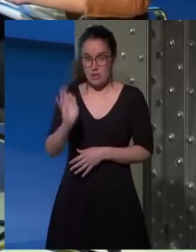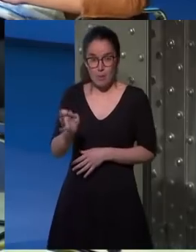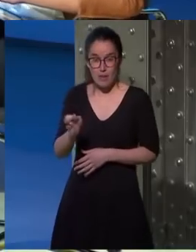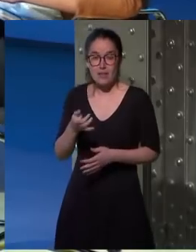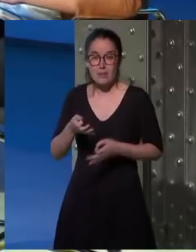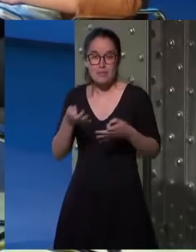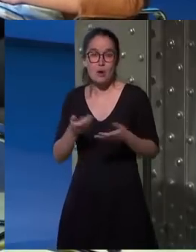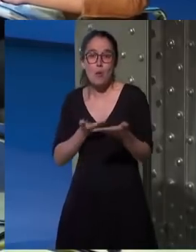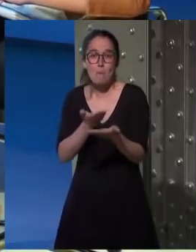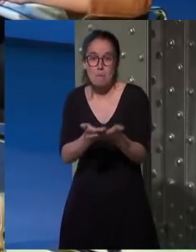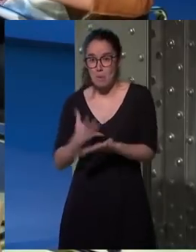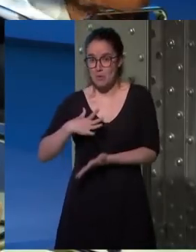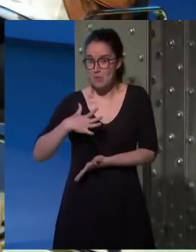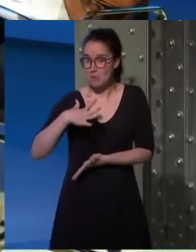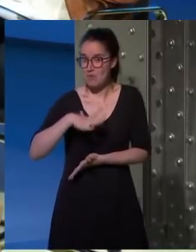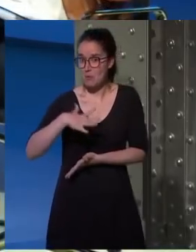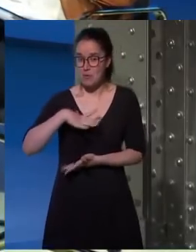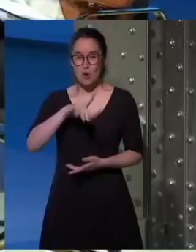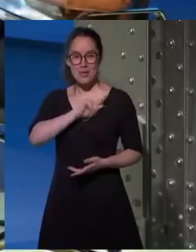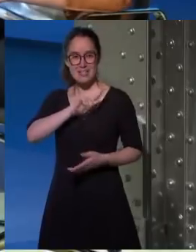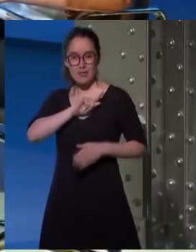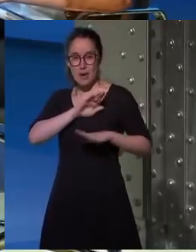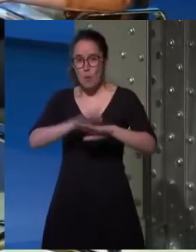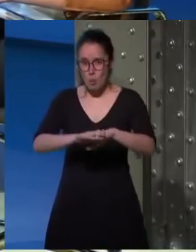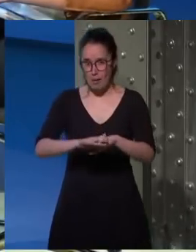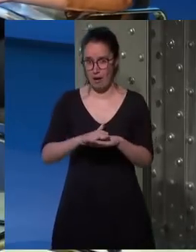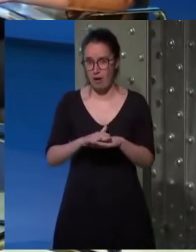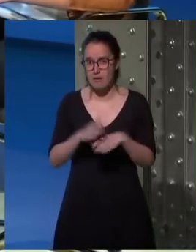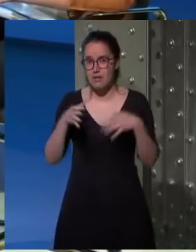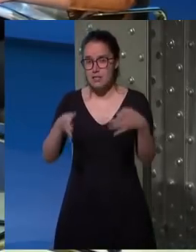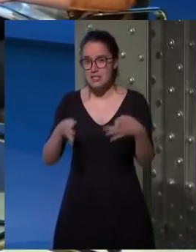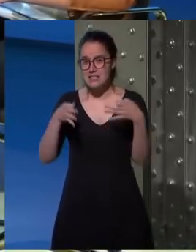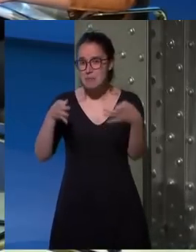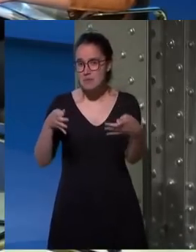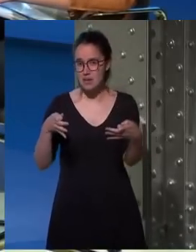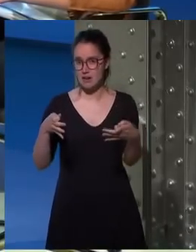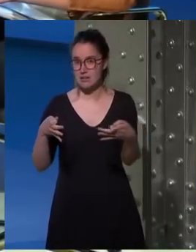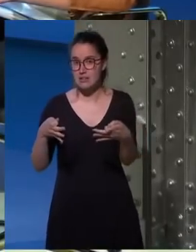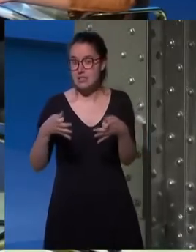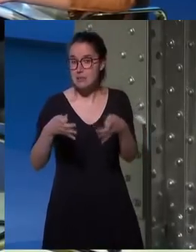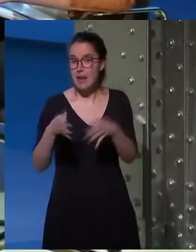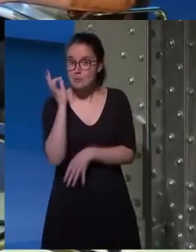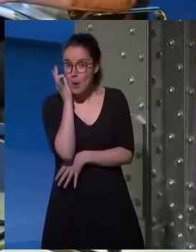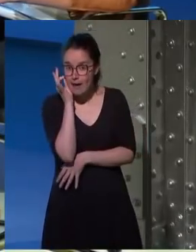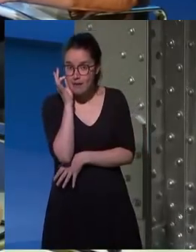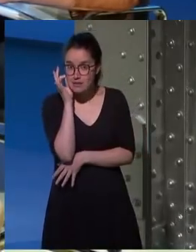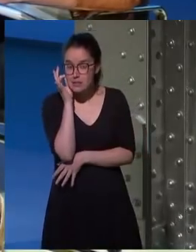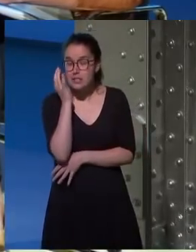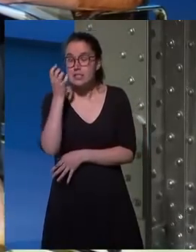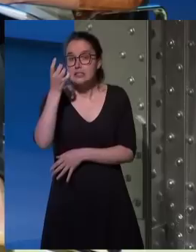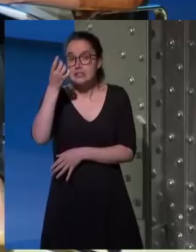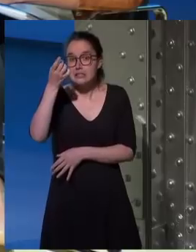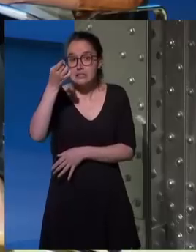estar pidiendo permiso constantemente, ¿no? Y tenemos una sensación como de culpa que siempre arrastramos. En todas esas mujeres